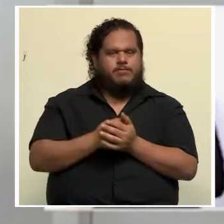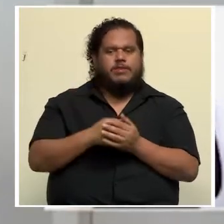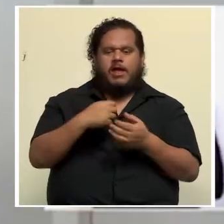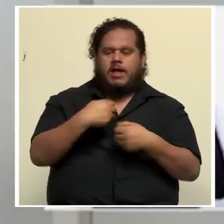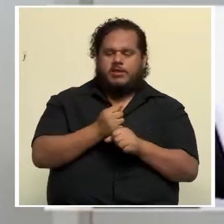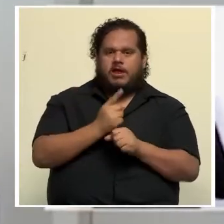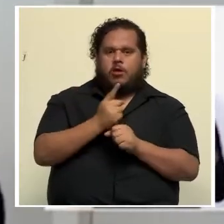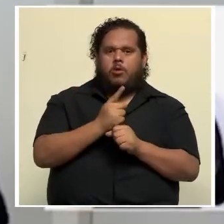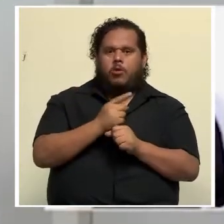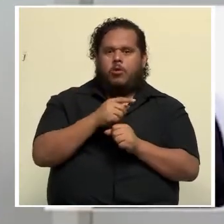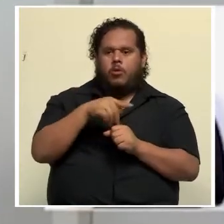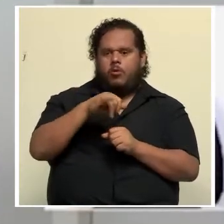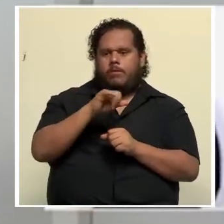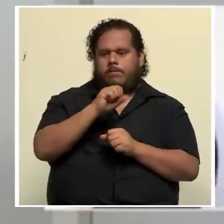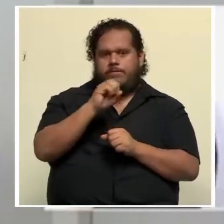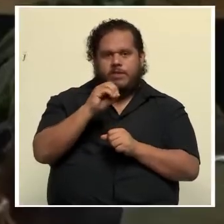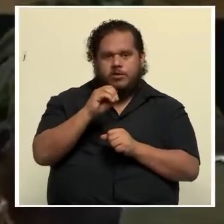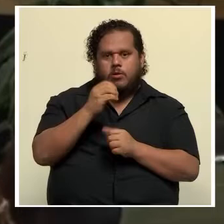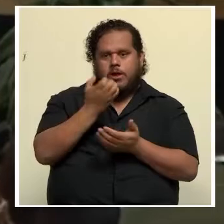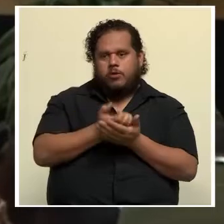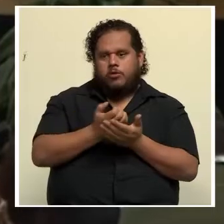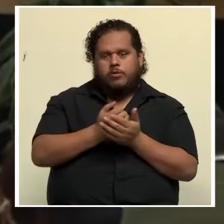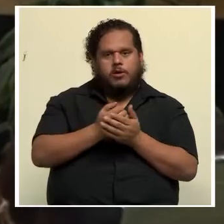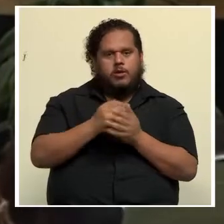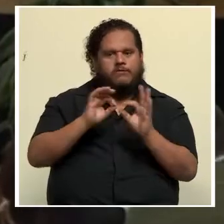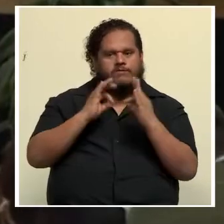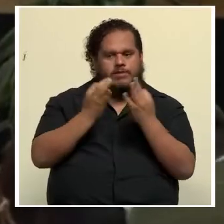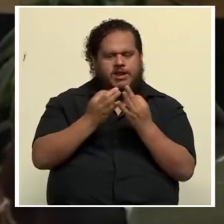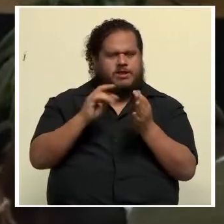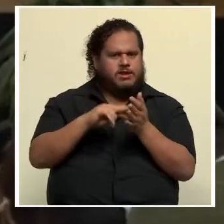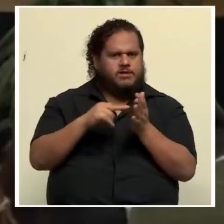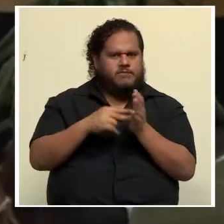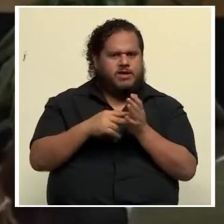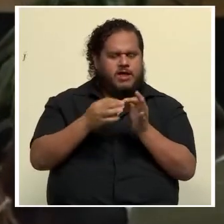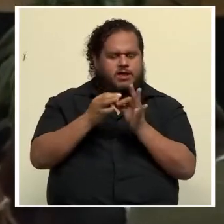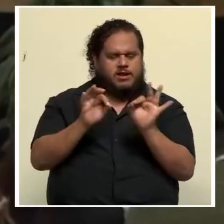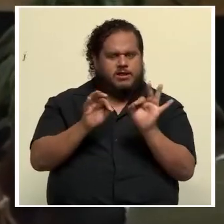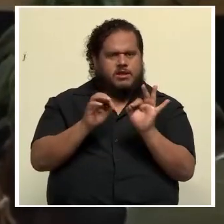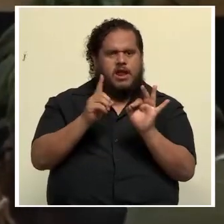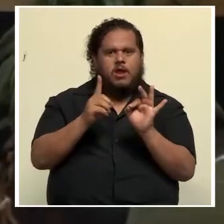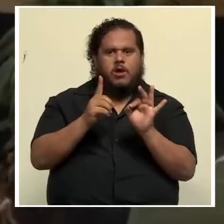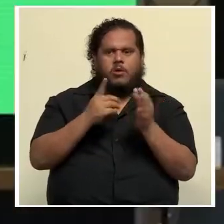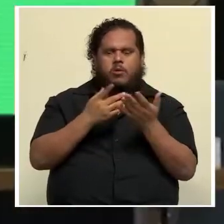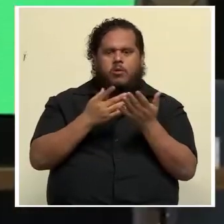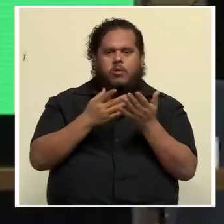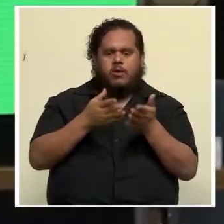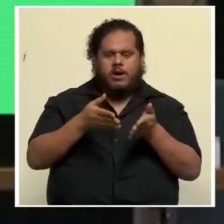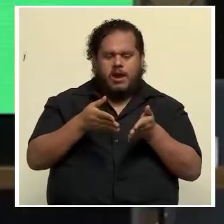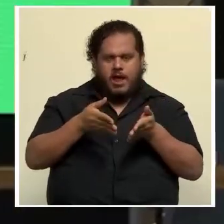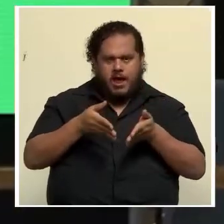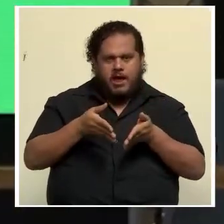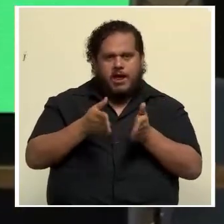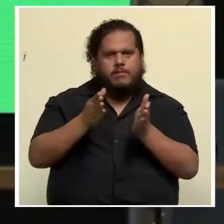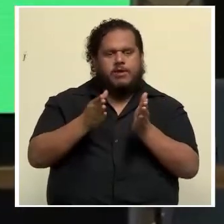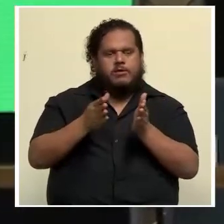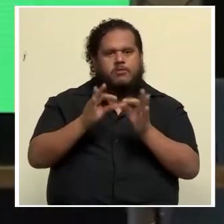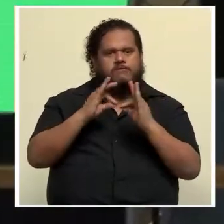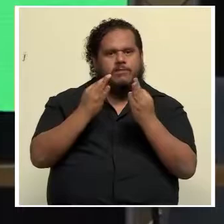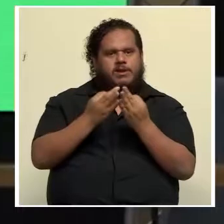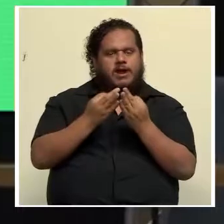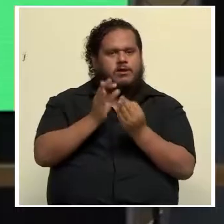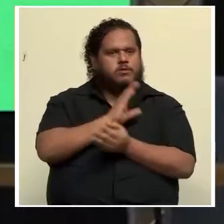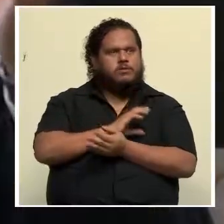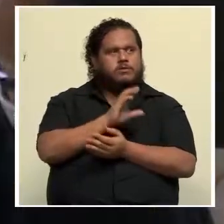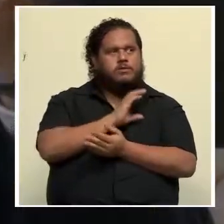creación de un piso económico familiar. Consiste en garantizar una renta mínima familiar